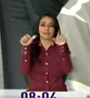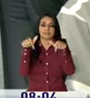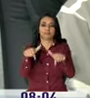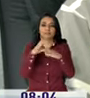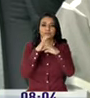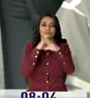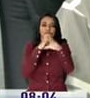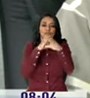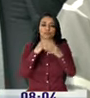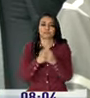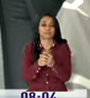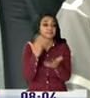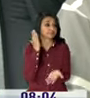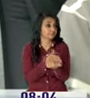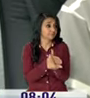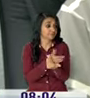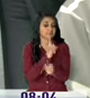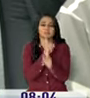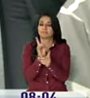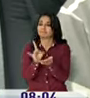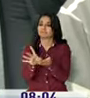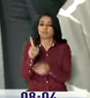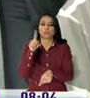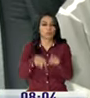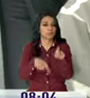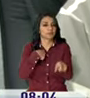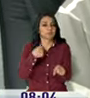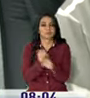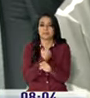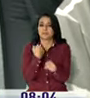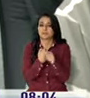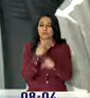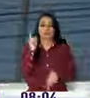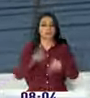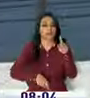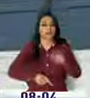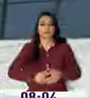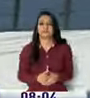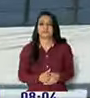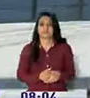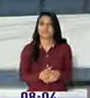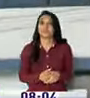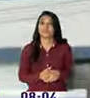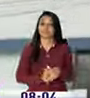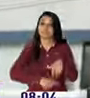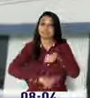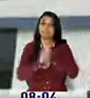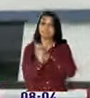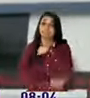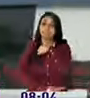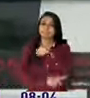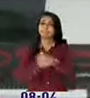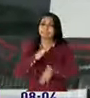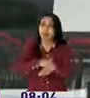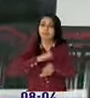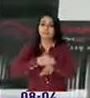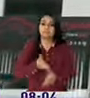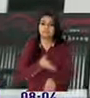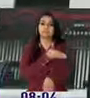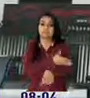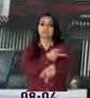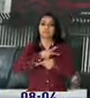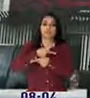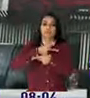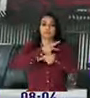II. Definitivamente ellos no podrán operar aquí, no podrán operar. Esta medida fue tomada después de una reunión del